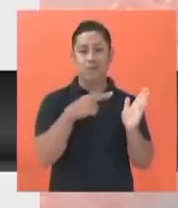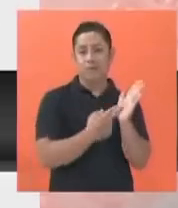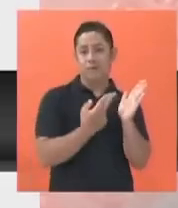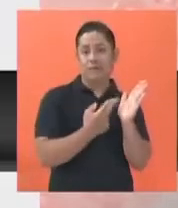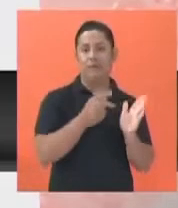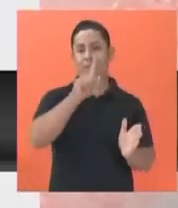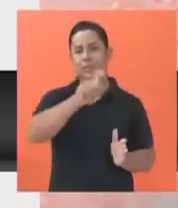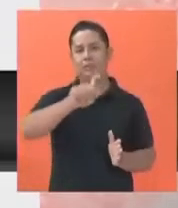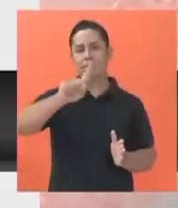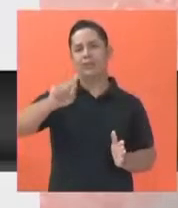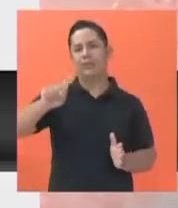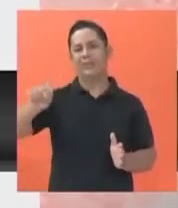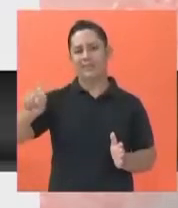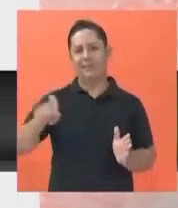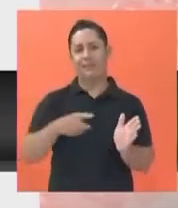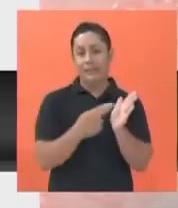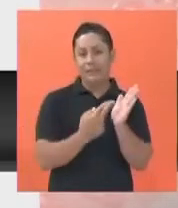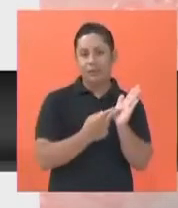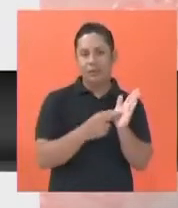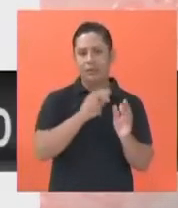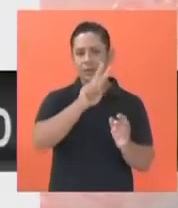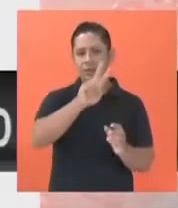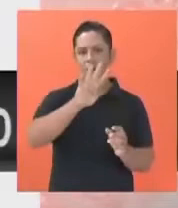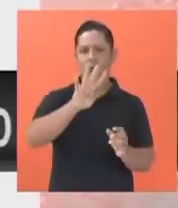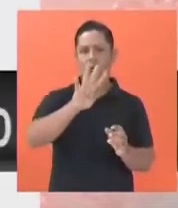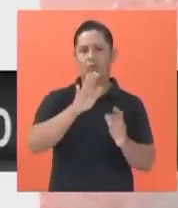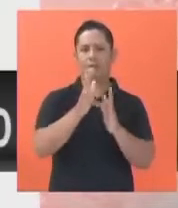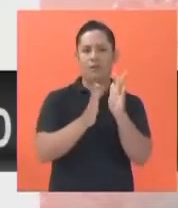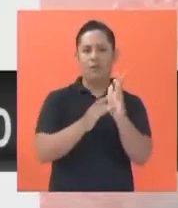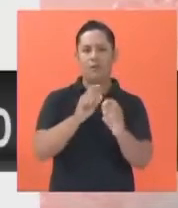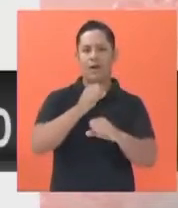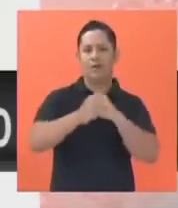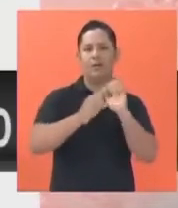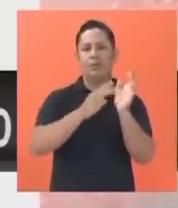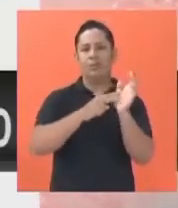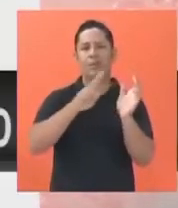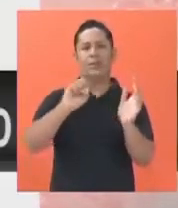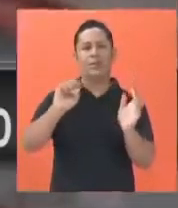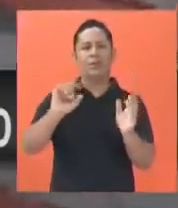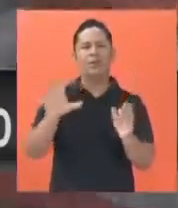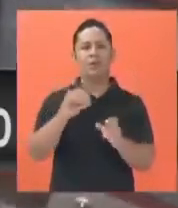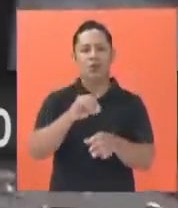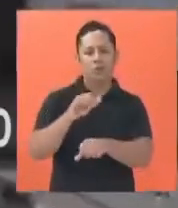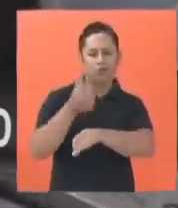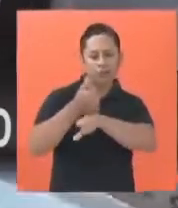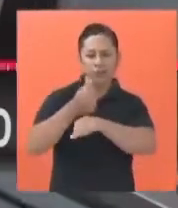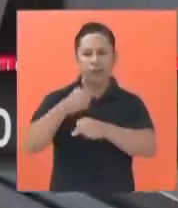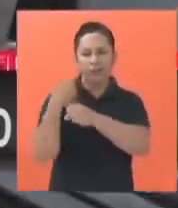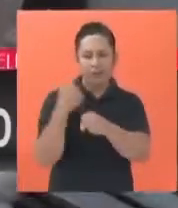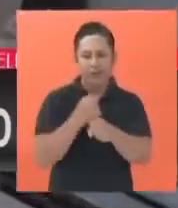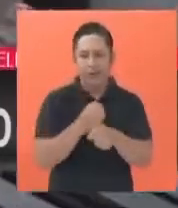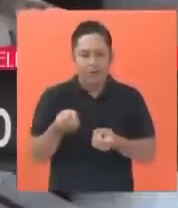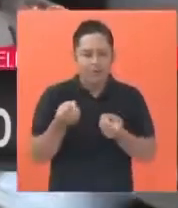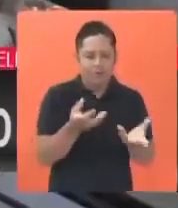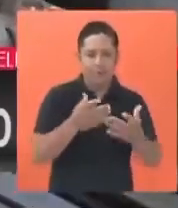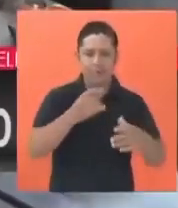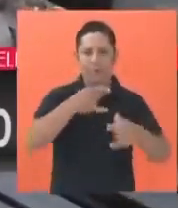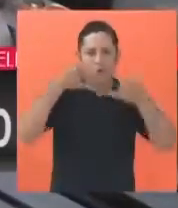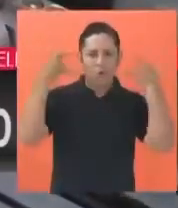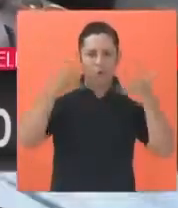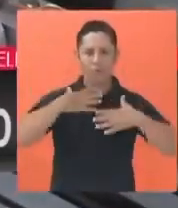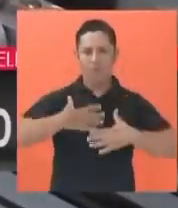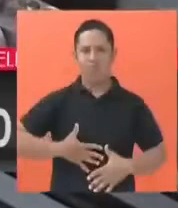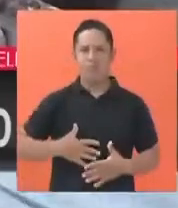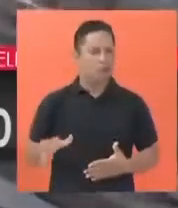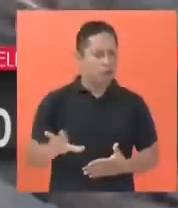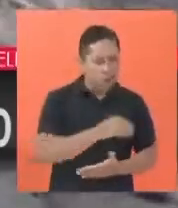Según la resolución 666 del 24 de abril, los empleadores deberán dotar con elementos de protección personal a sus trabajadores, quienes a su vez informarán